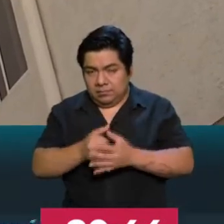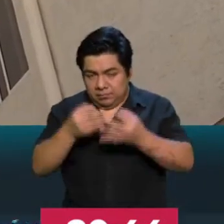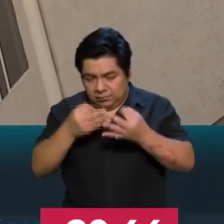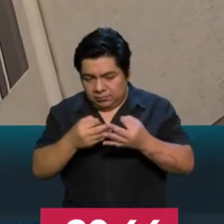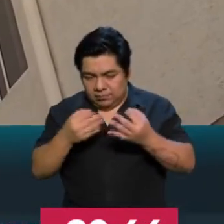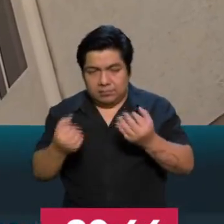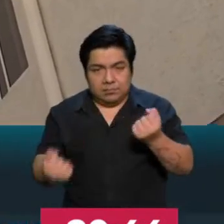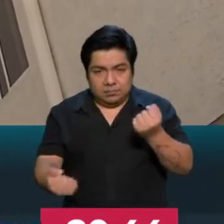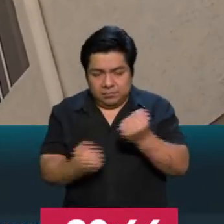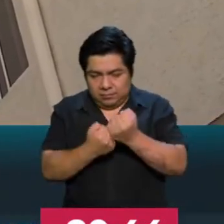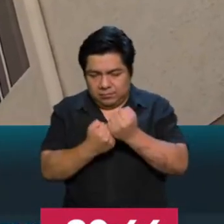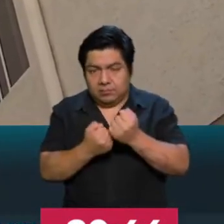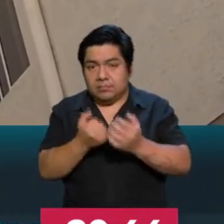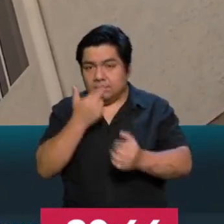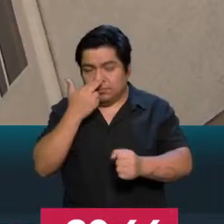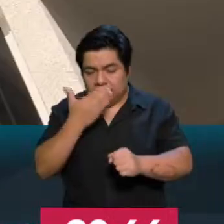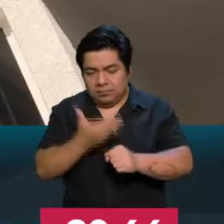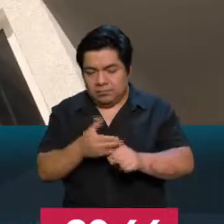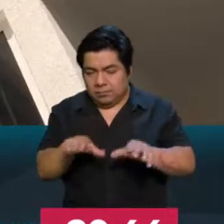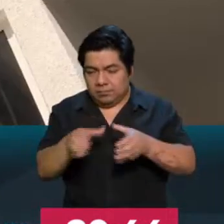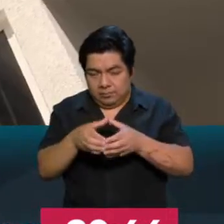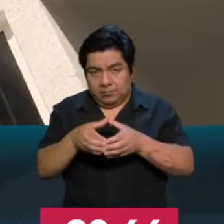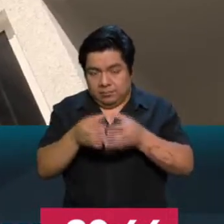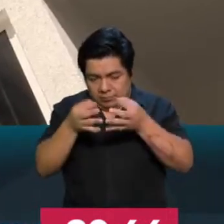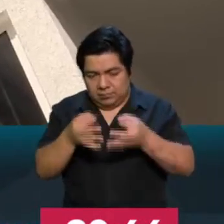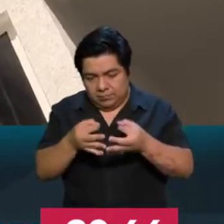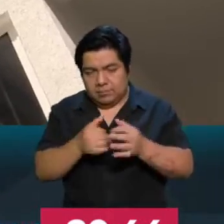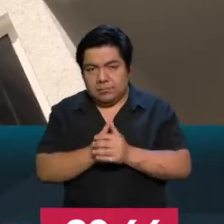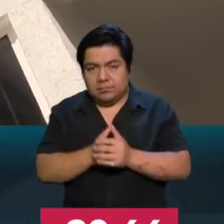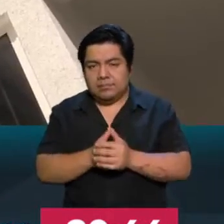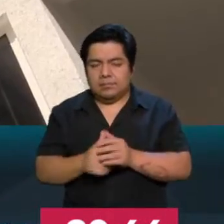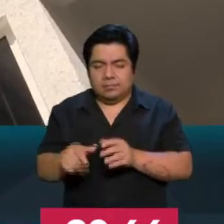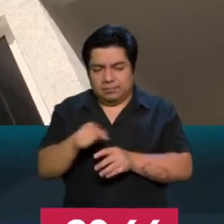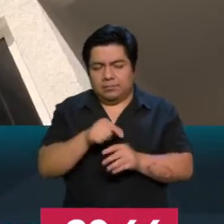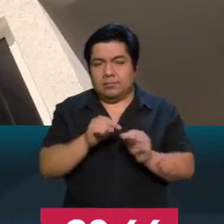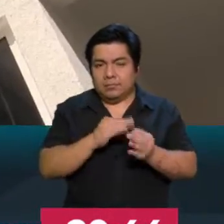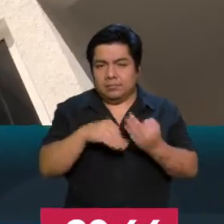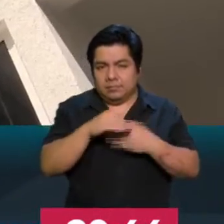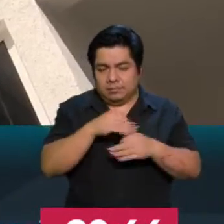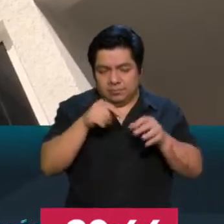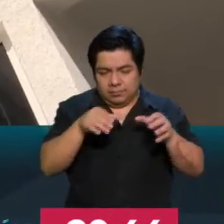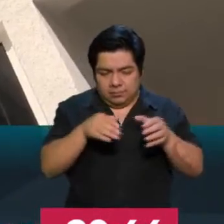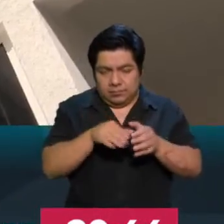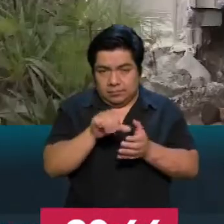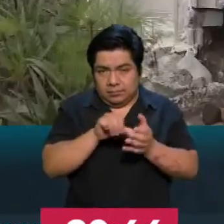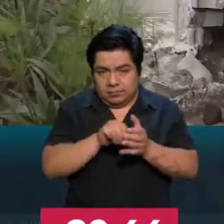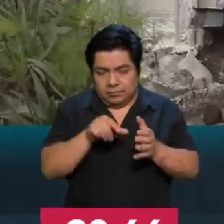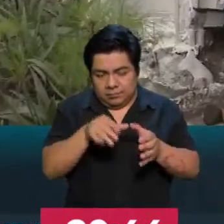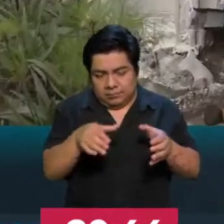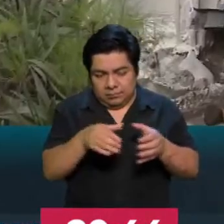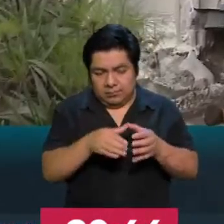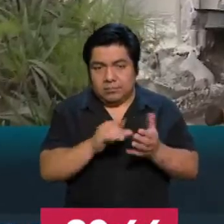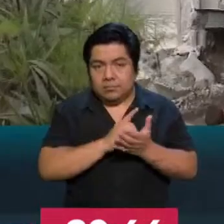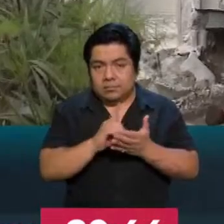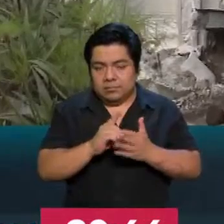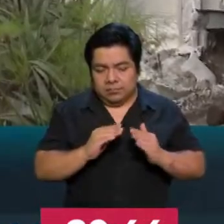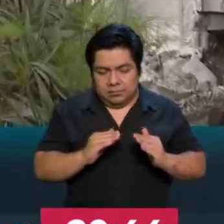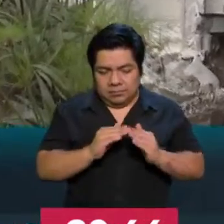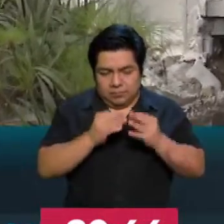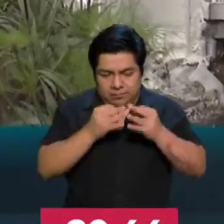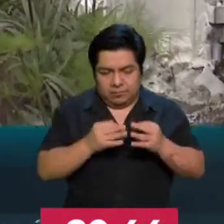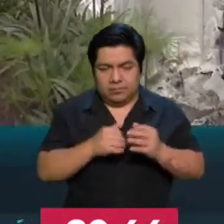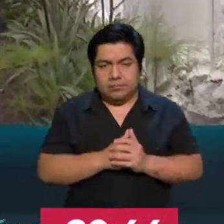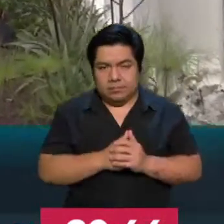sostenible, responsable colectivamente de algo fundamental que está en el centro del derecho a la ciudad, que es el derecho a